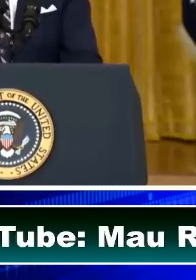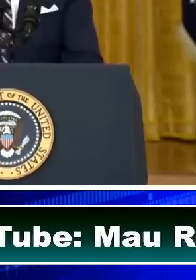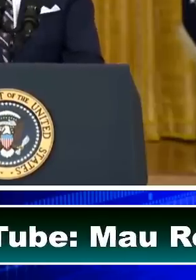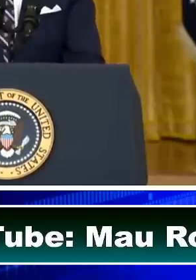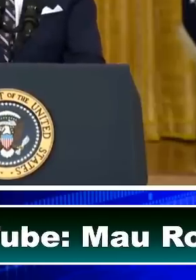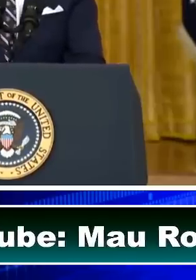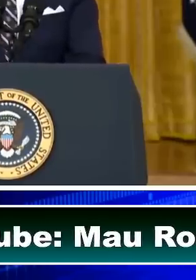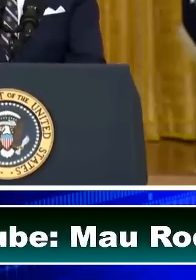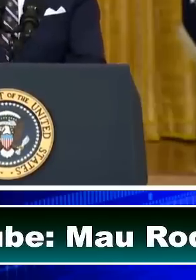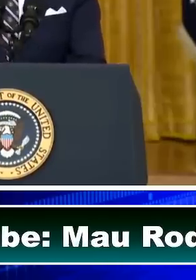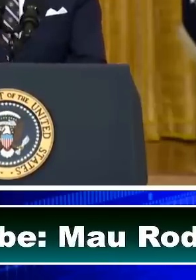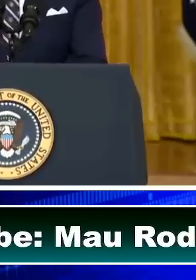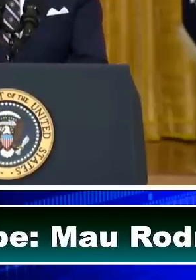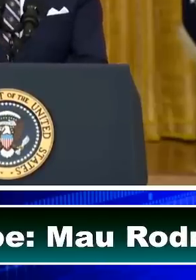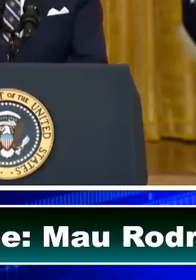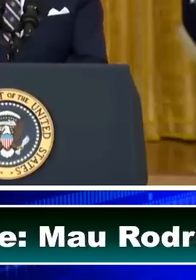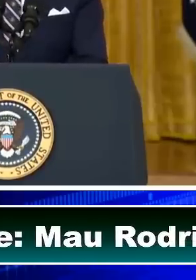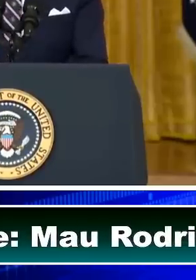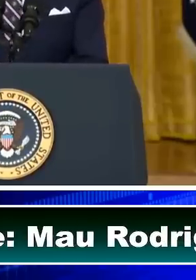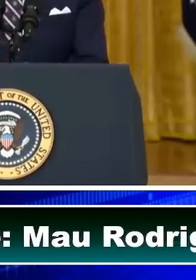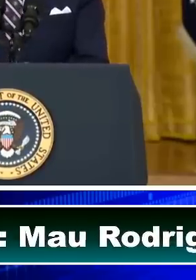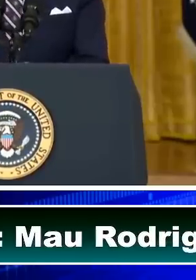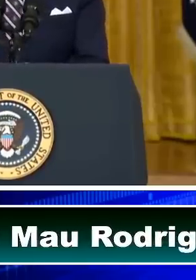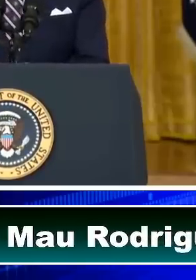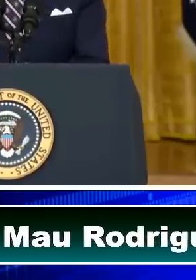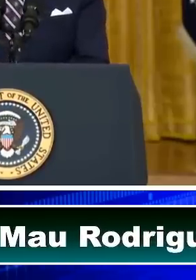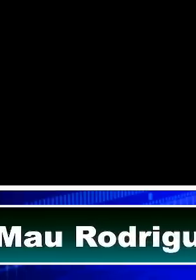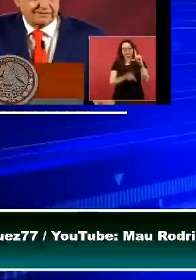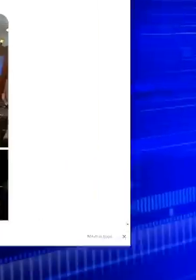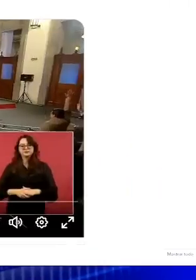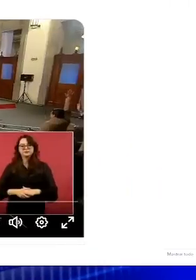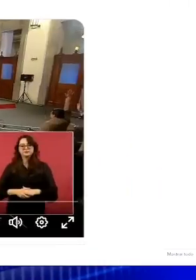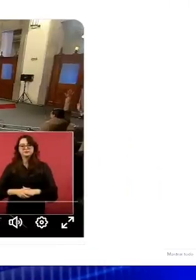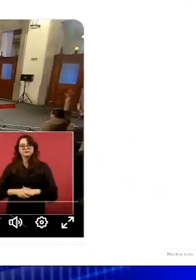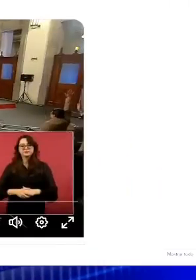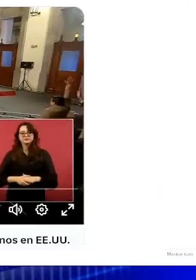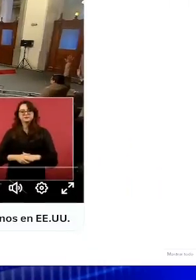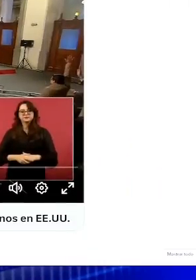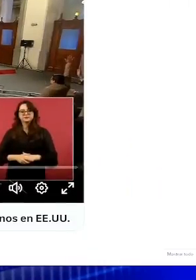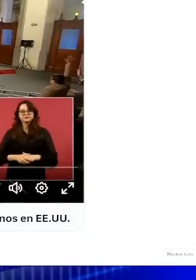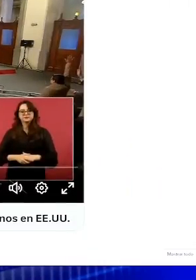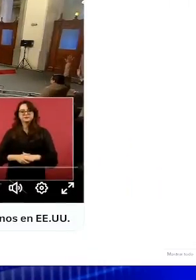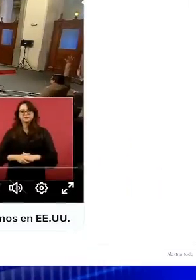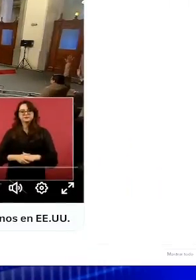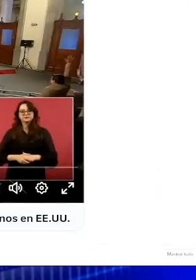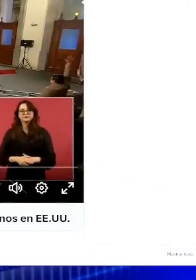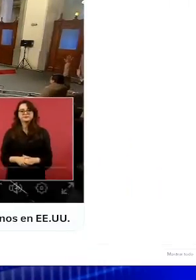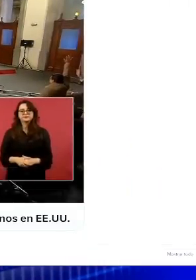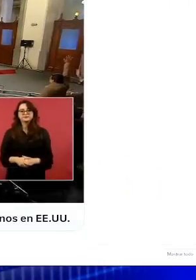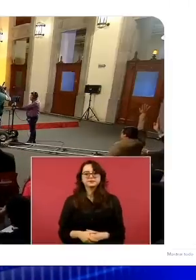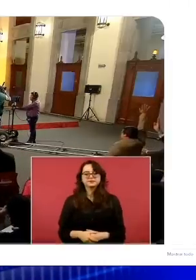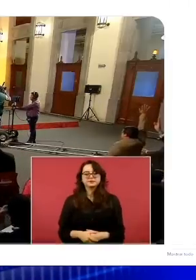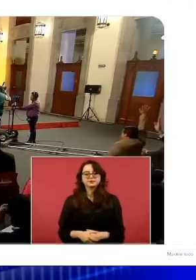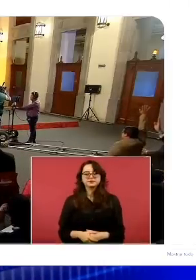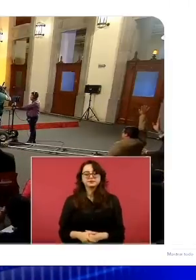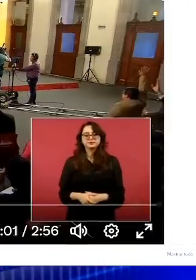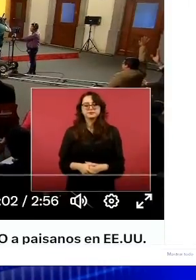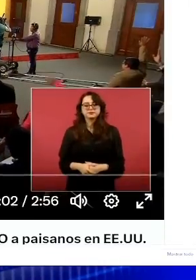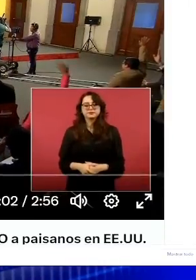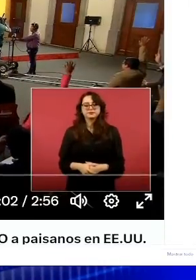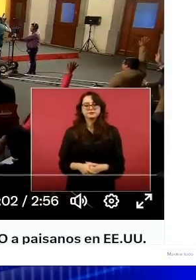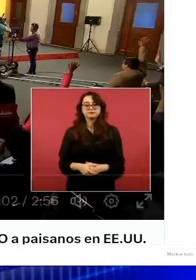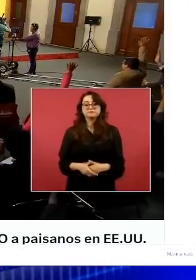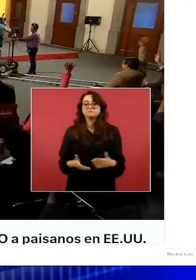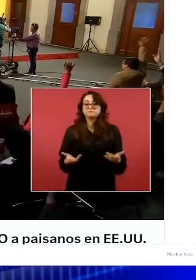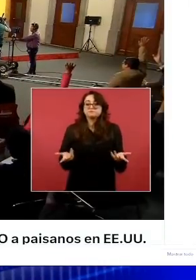los Estados Unidos para trabajar, buscando pues una oportunidad. Esto señaló el presidente. Bueno, pues ya no